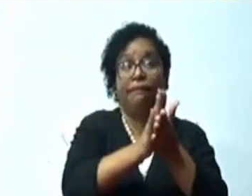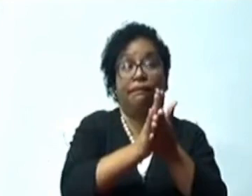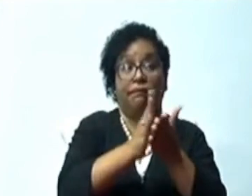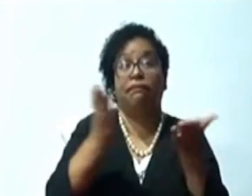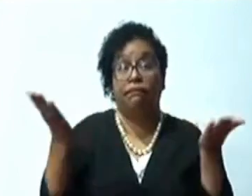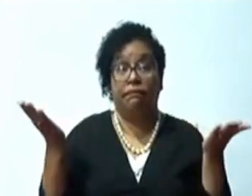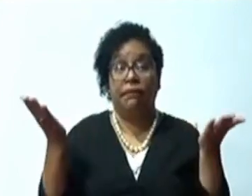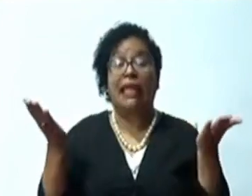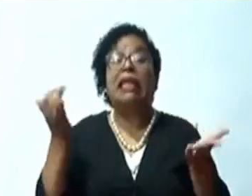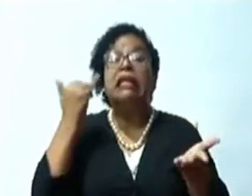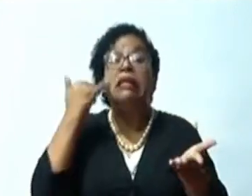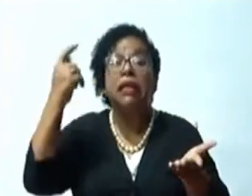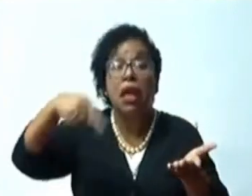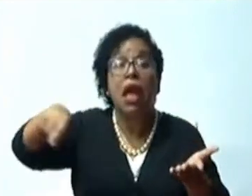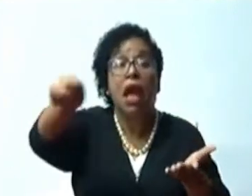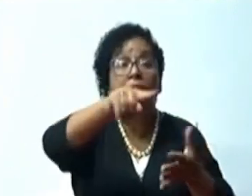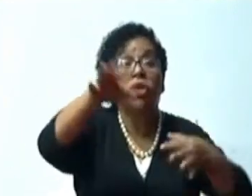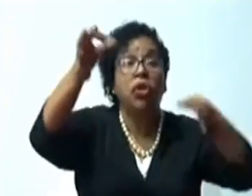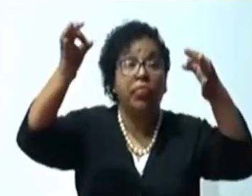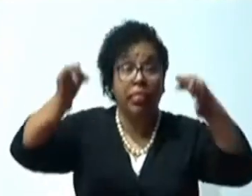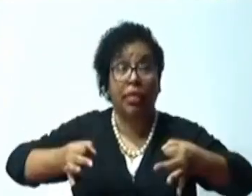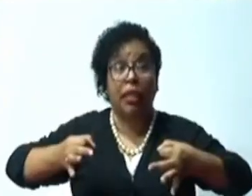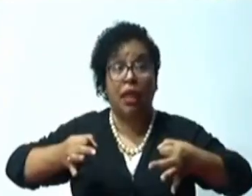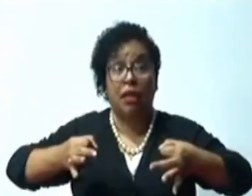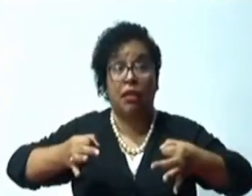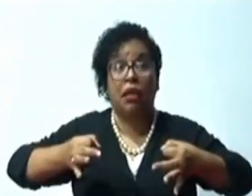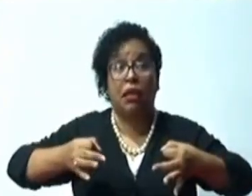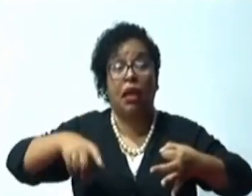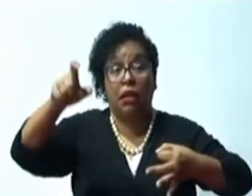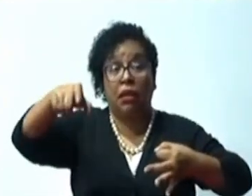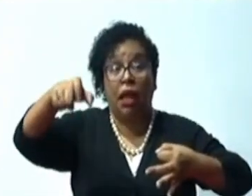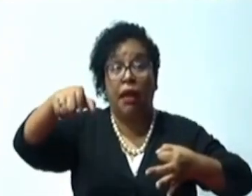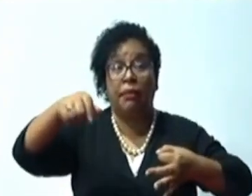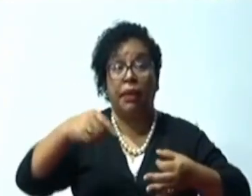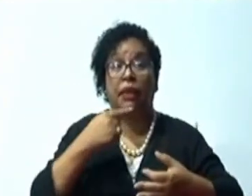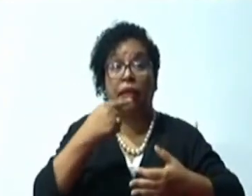Pudiera, si la sociedad determina que es de 5, y entonces, ¿cómo ponemos el otro?